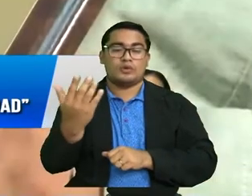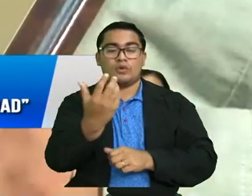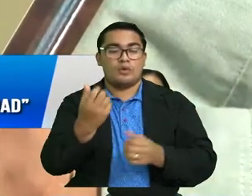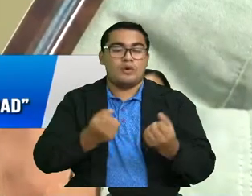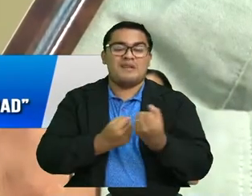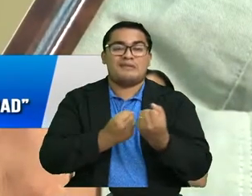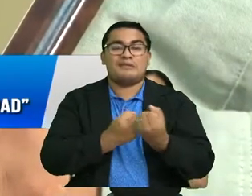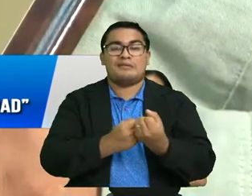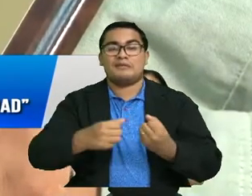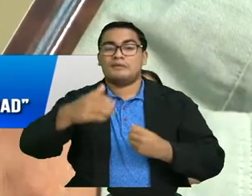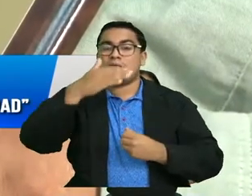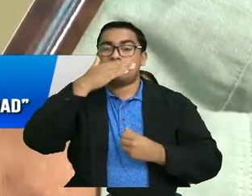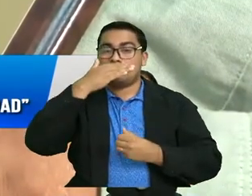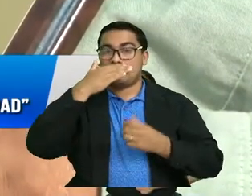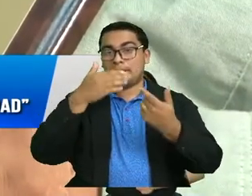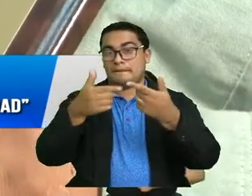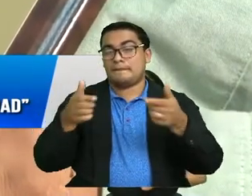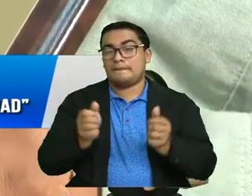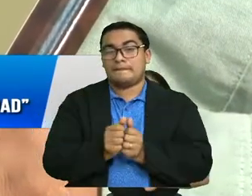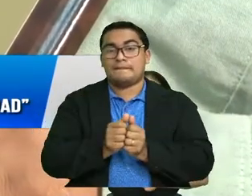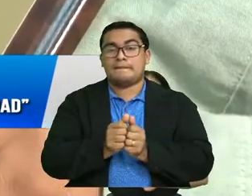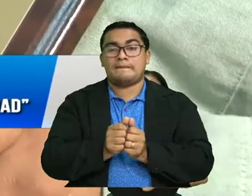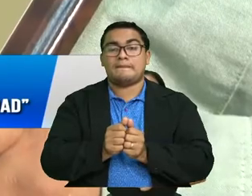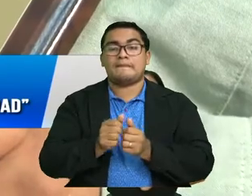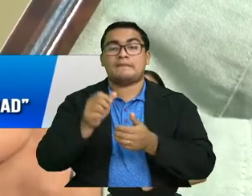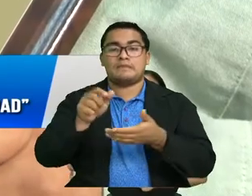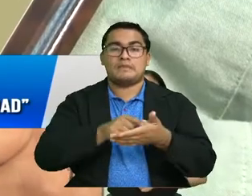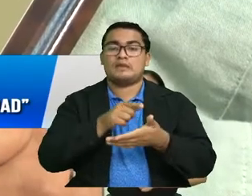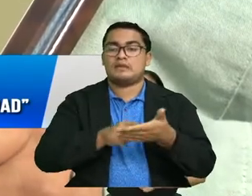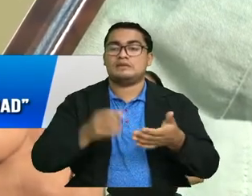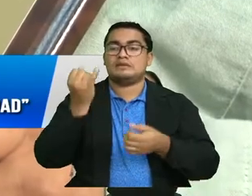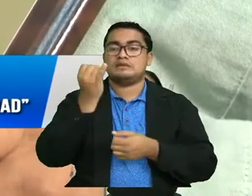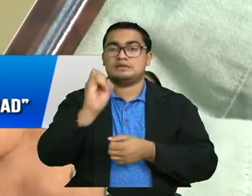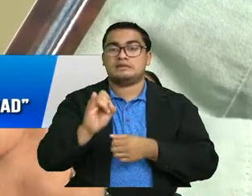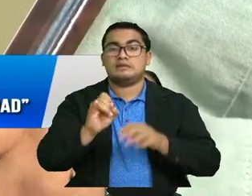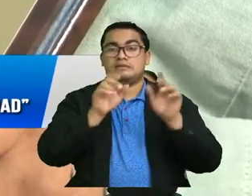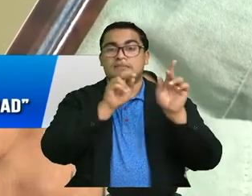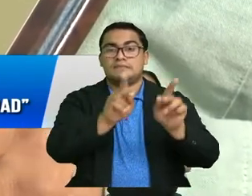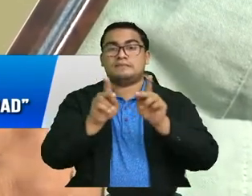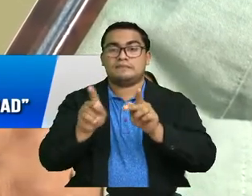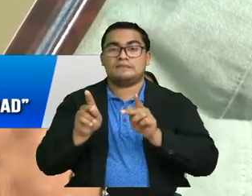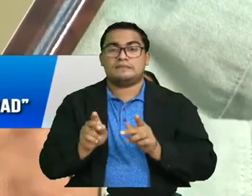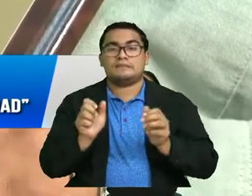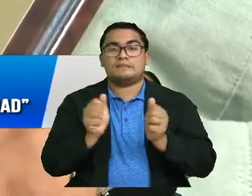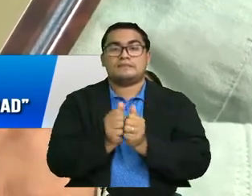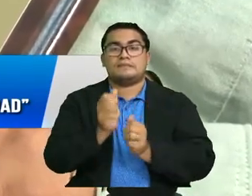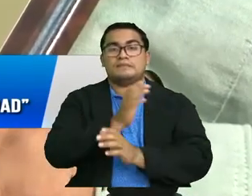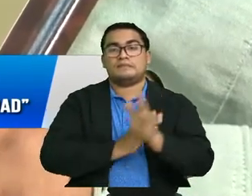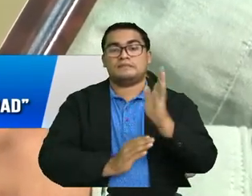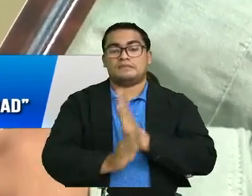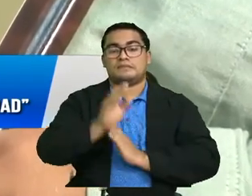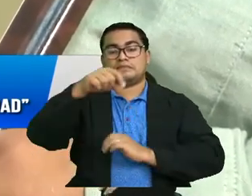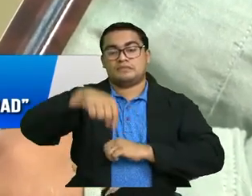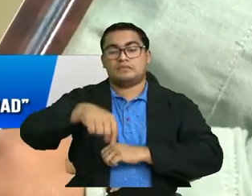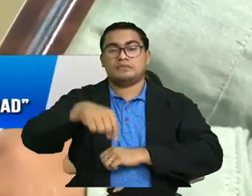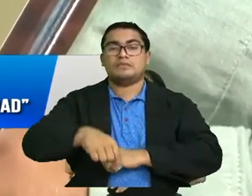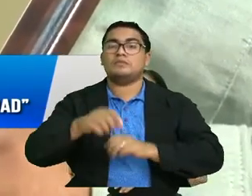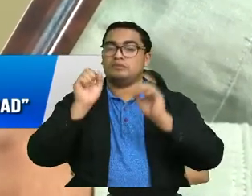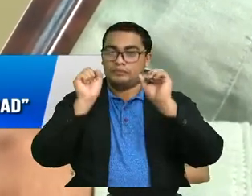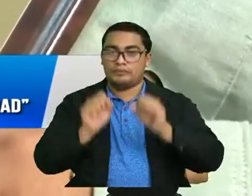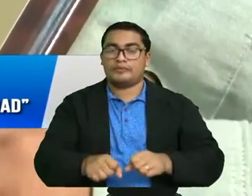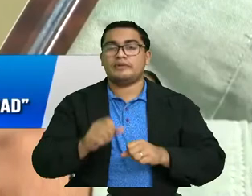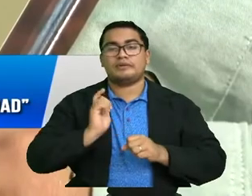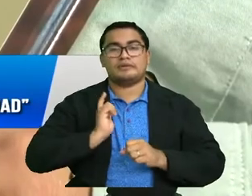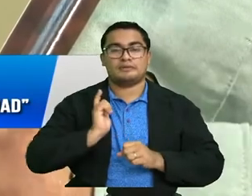bancada sandinista, propició el que las personas con discapacidad hoy tuviésemos una